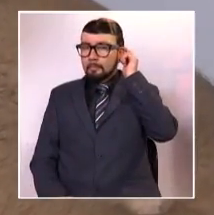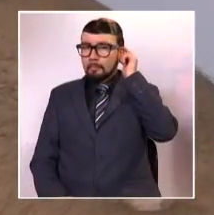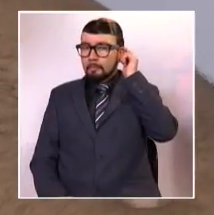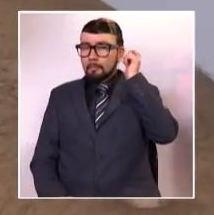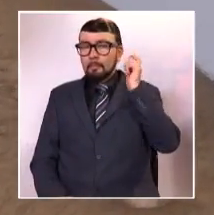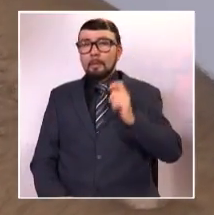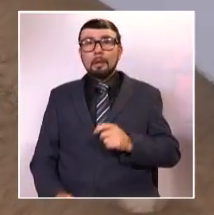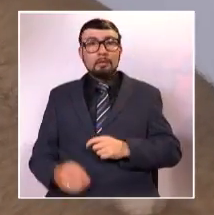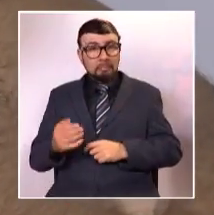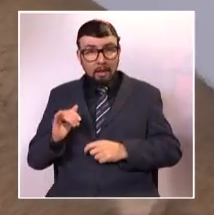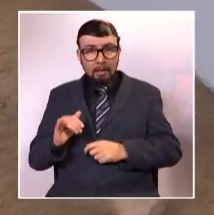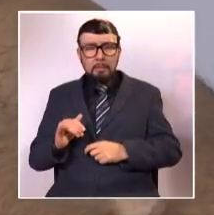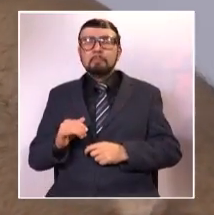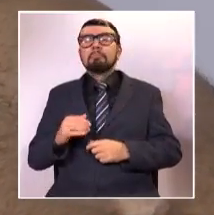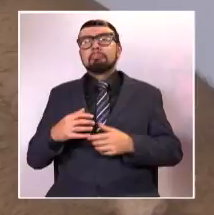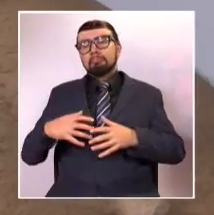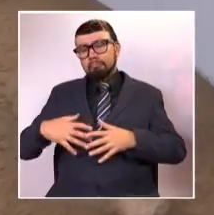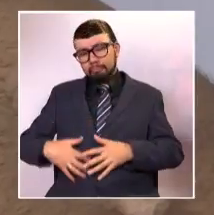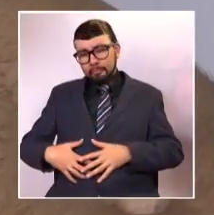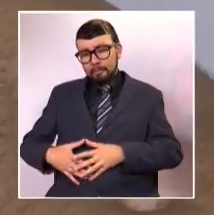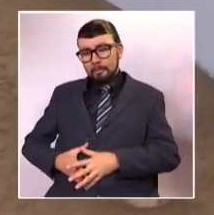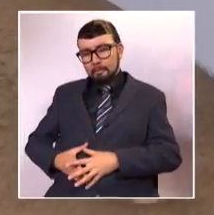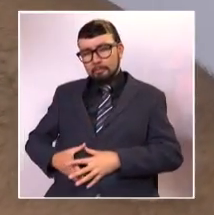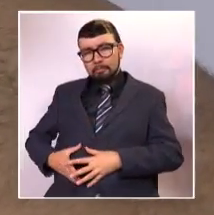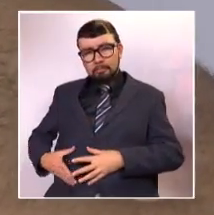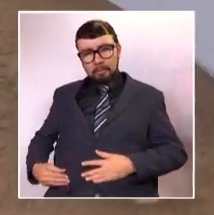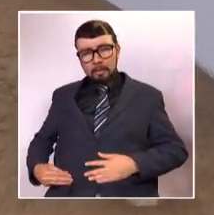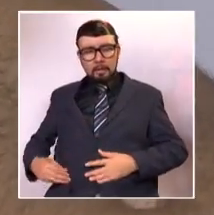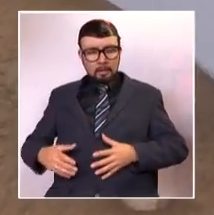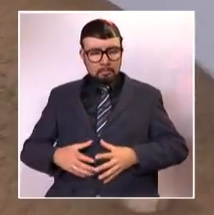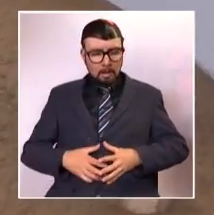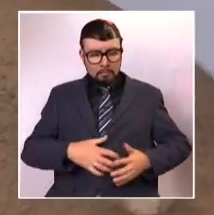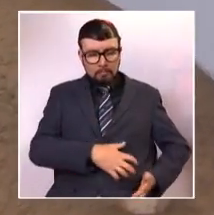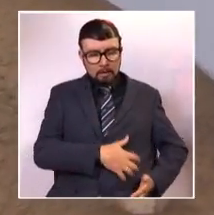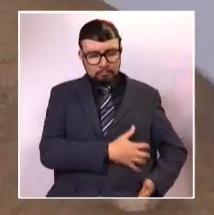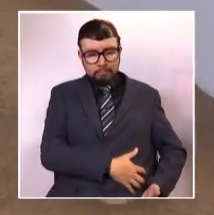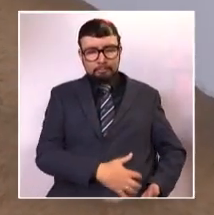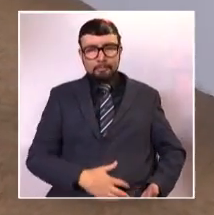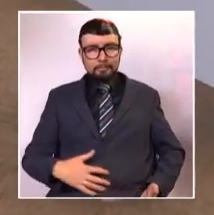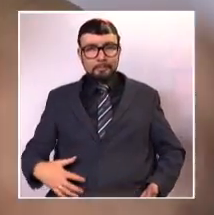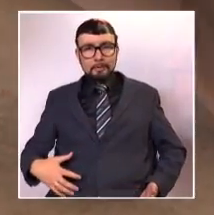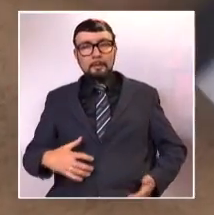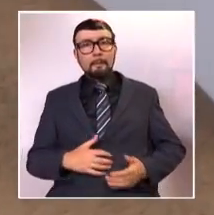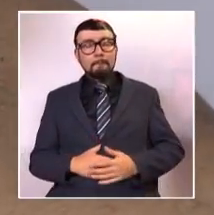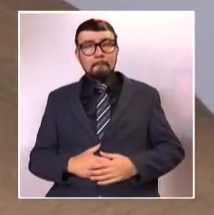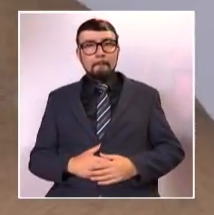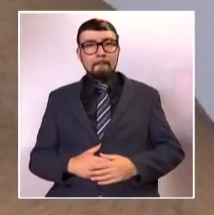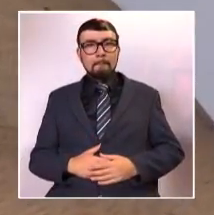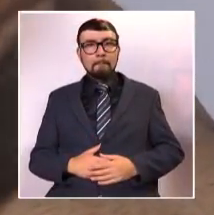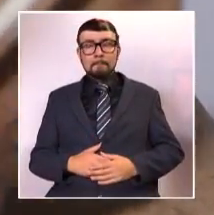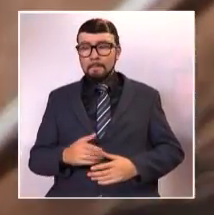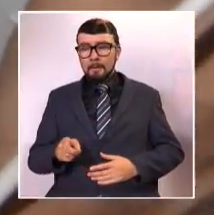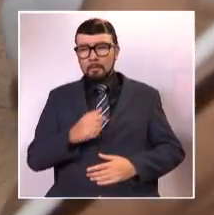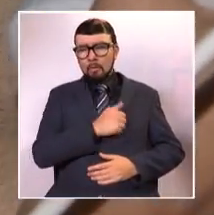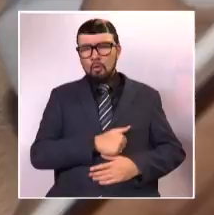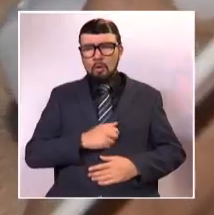parte abdominal, hacer un barrido, a ver todos los órganos del abdomen. Vamos a colocar los brazos detrás de la cabeza.